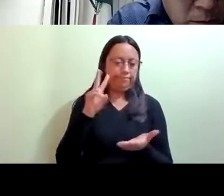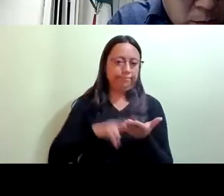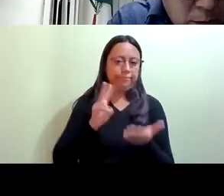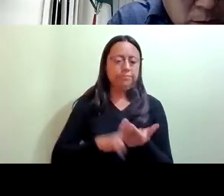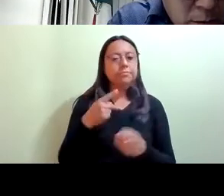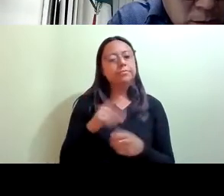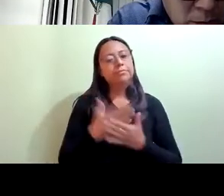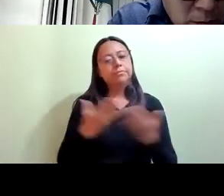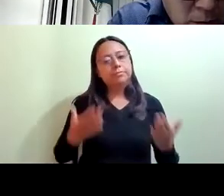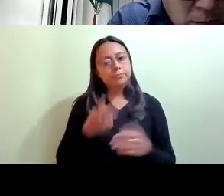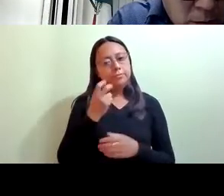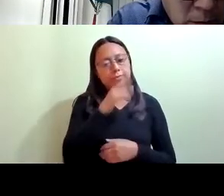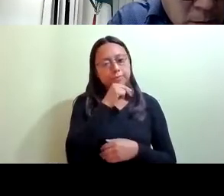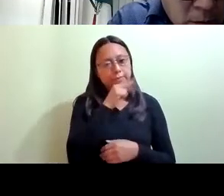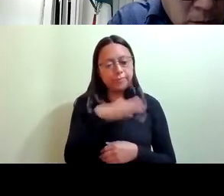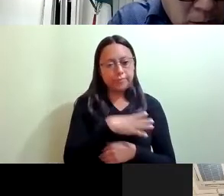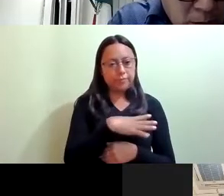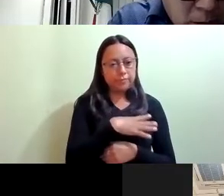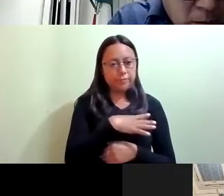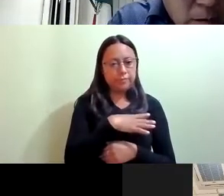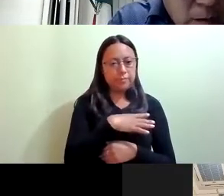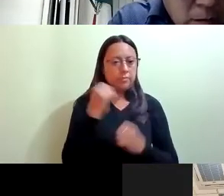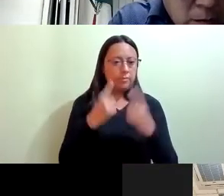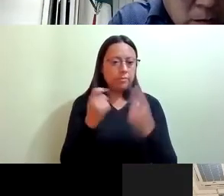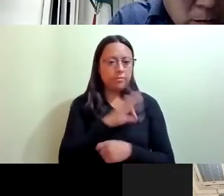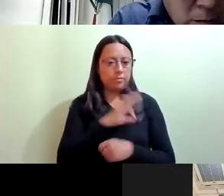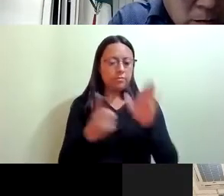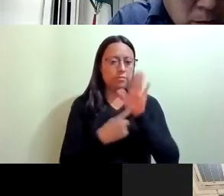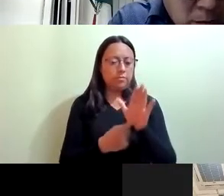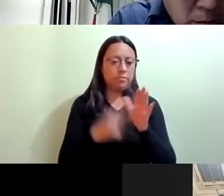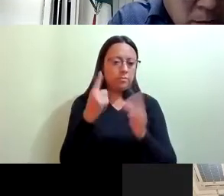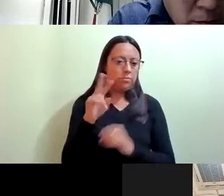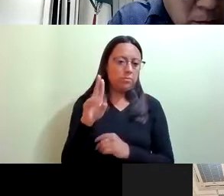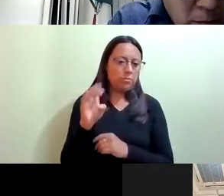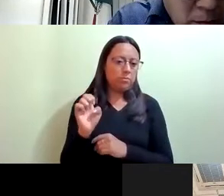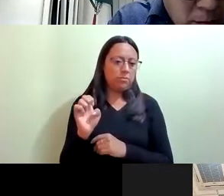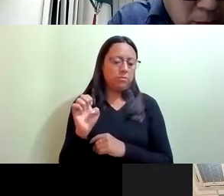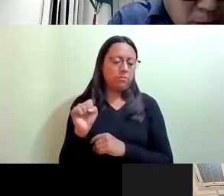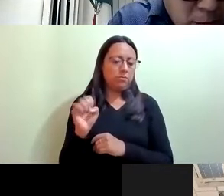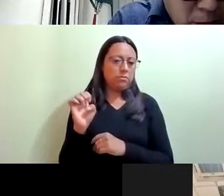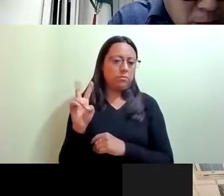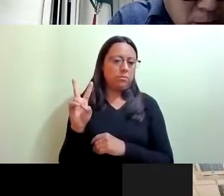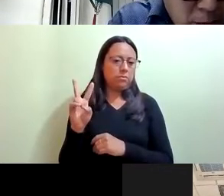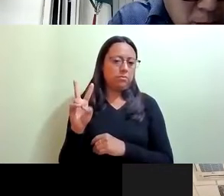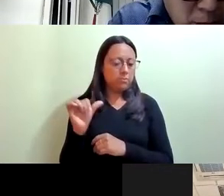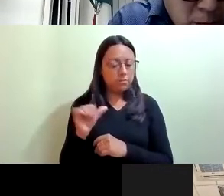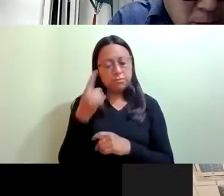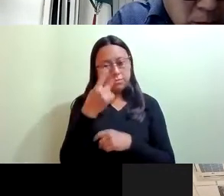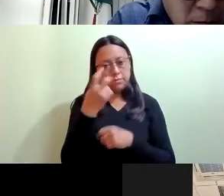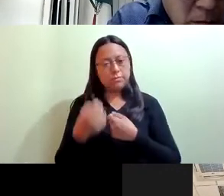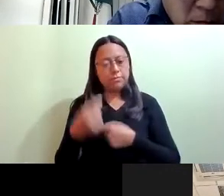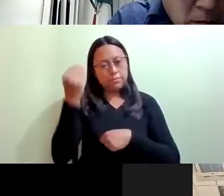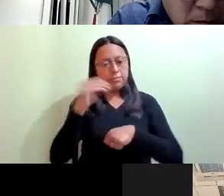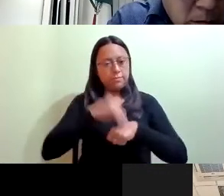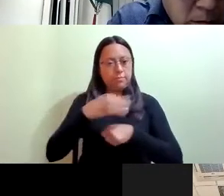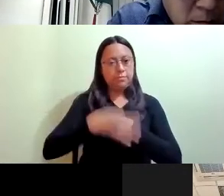que si existe esa preocupación, podría alguien presentar una reserva a este dictamen únicamente para agregar este transitorio, si están de